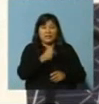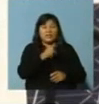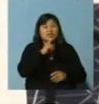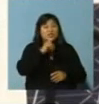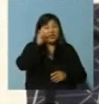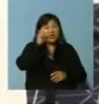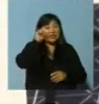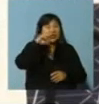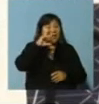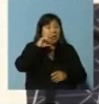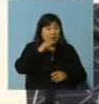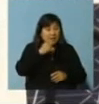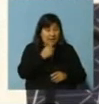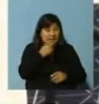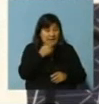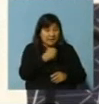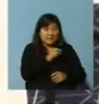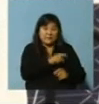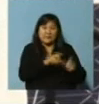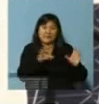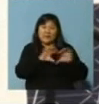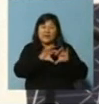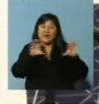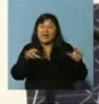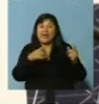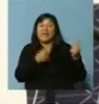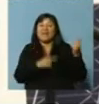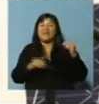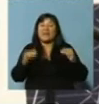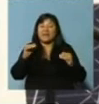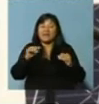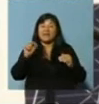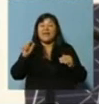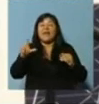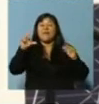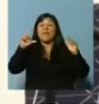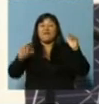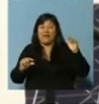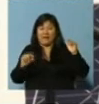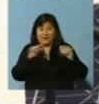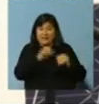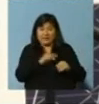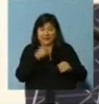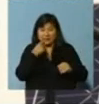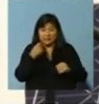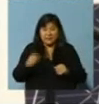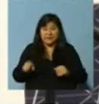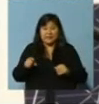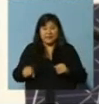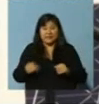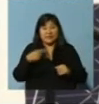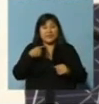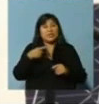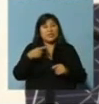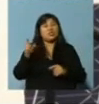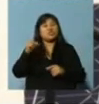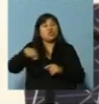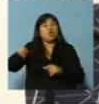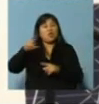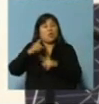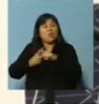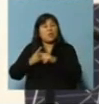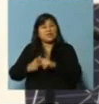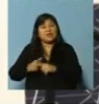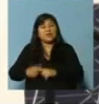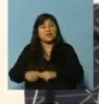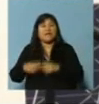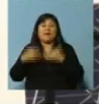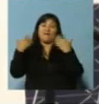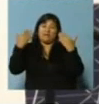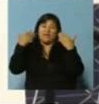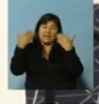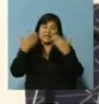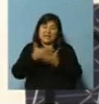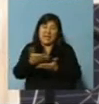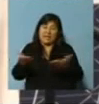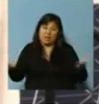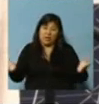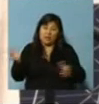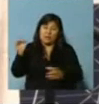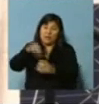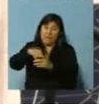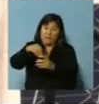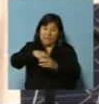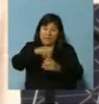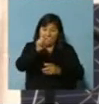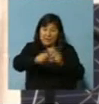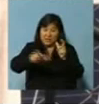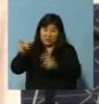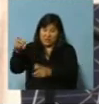térmica. Bueno, son todas cosas muy positivas del día de hoy. Así que quiero felicitar a todos los involucrados en